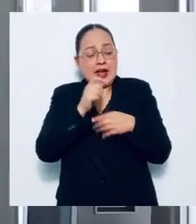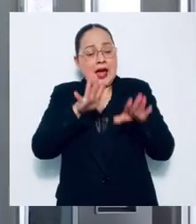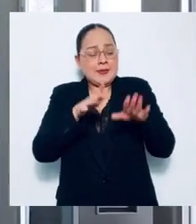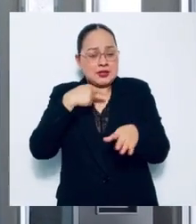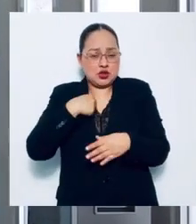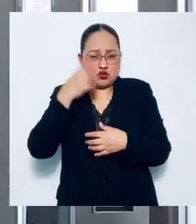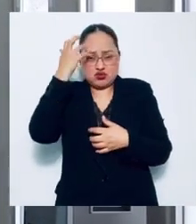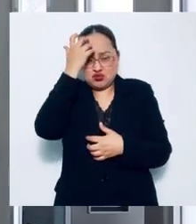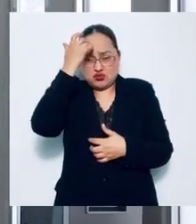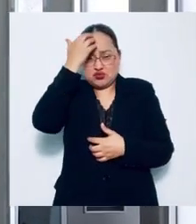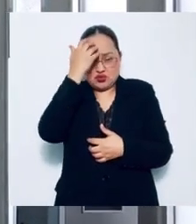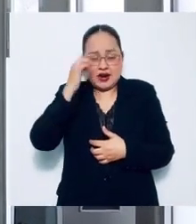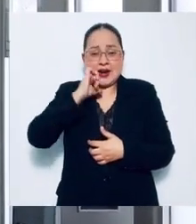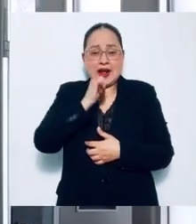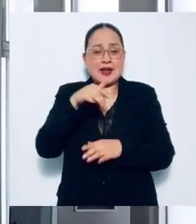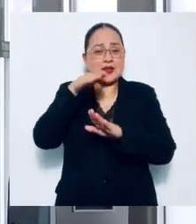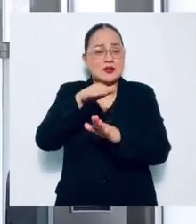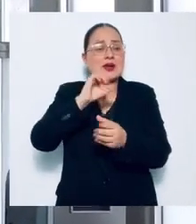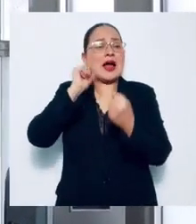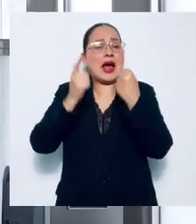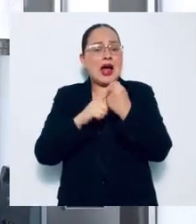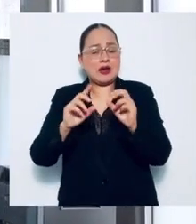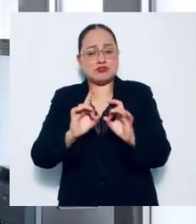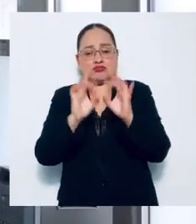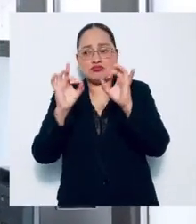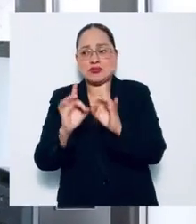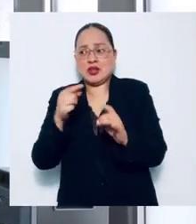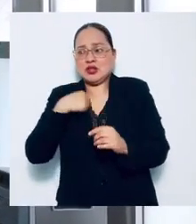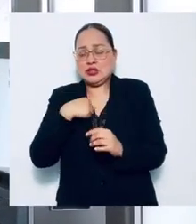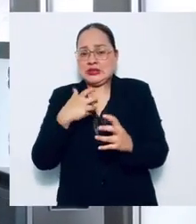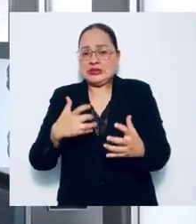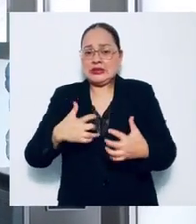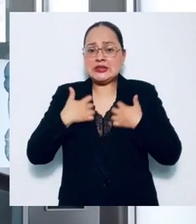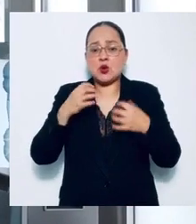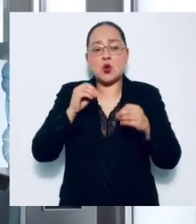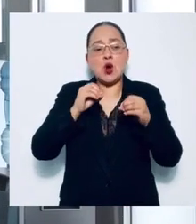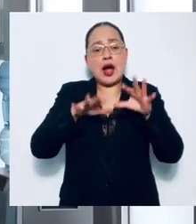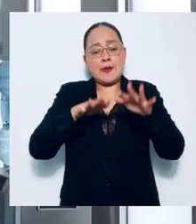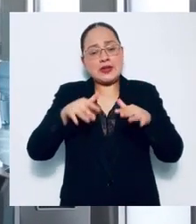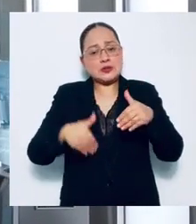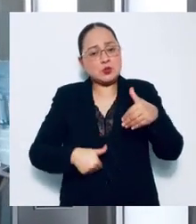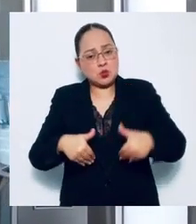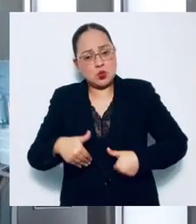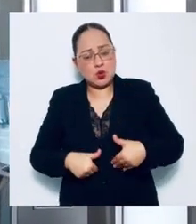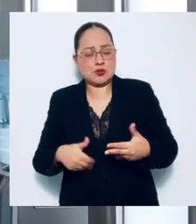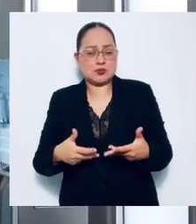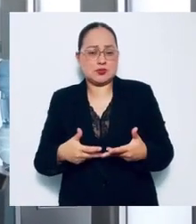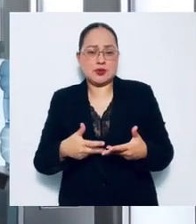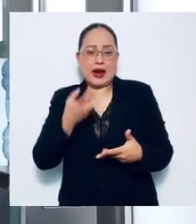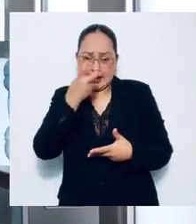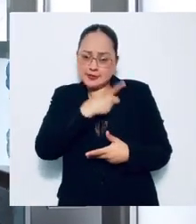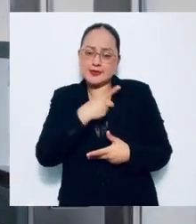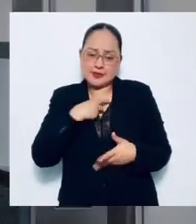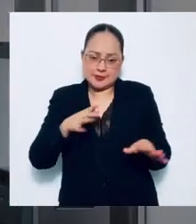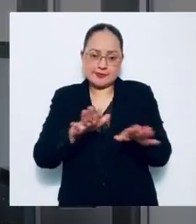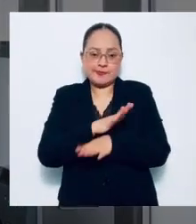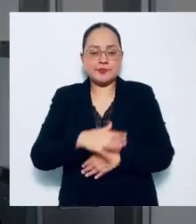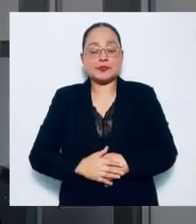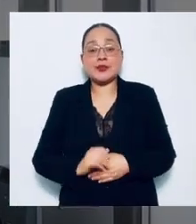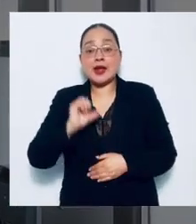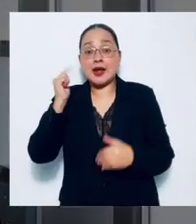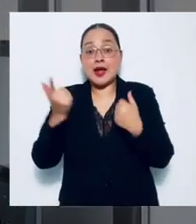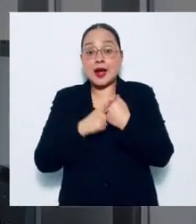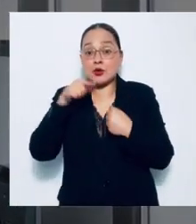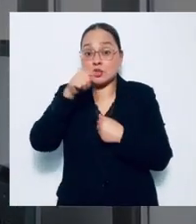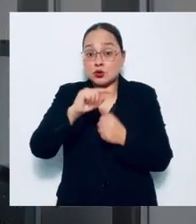no reflexionar en algunos momentos cuando puedes estar molesto o enojado. ¿Hay algo de lo